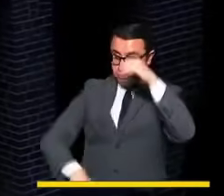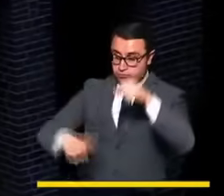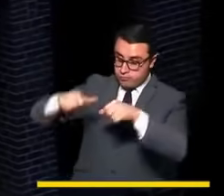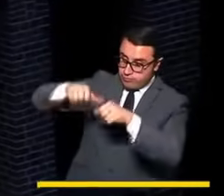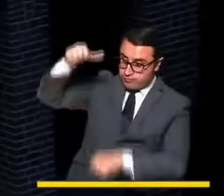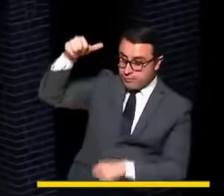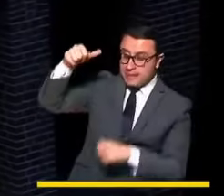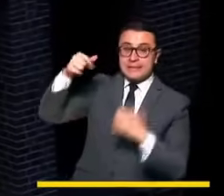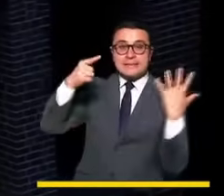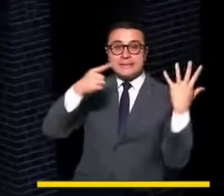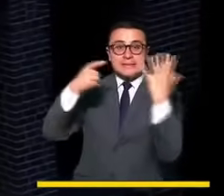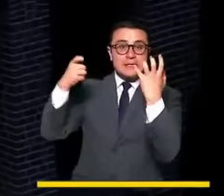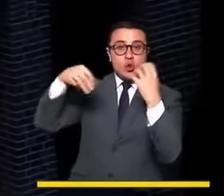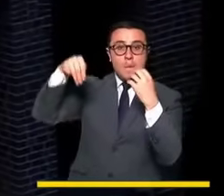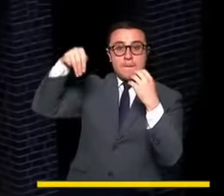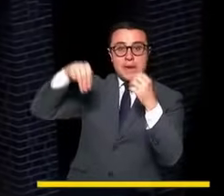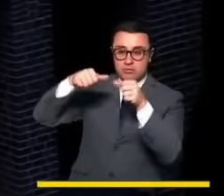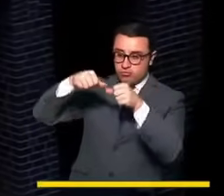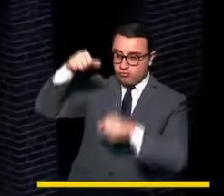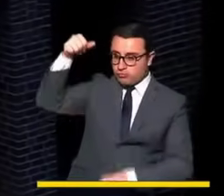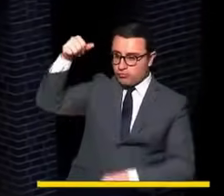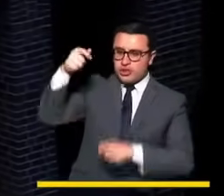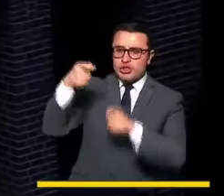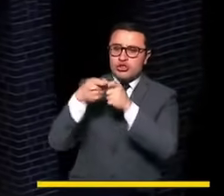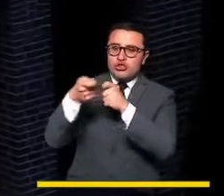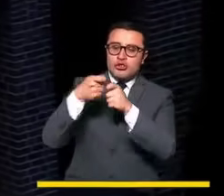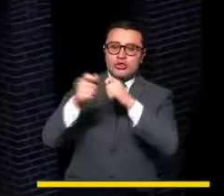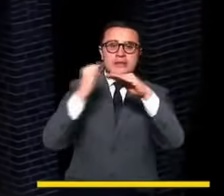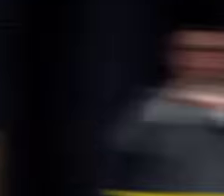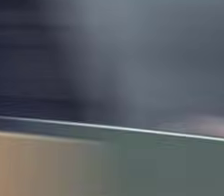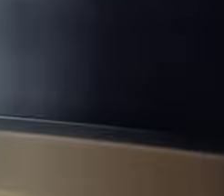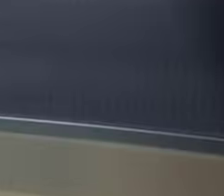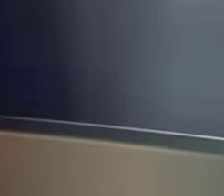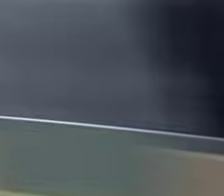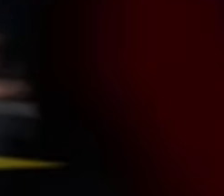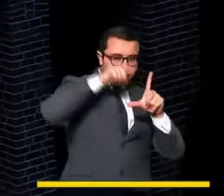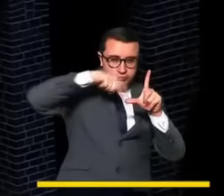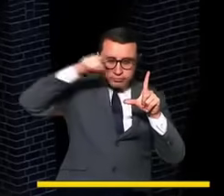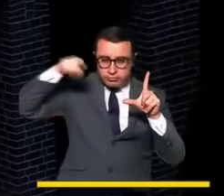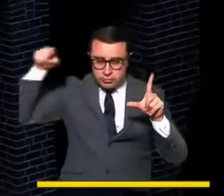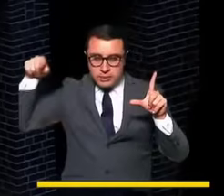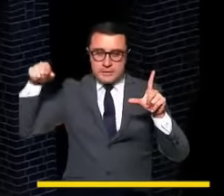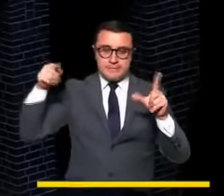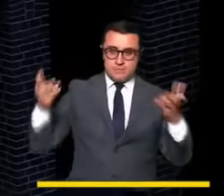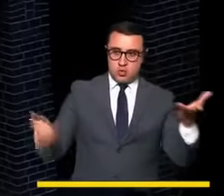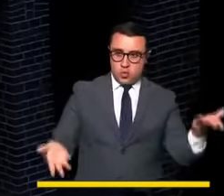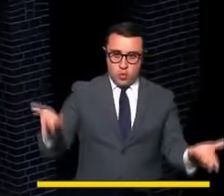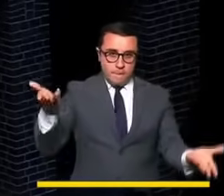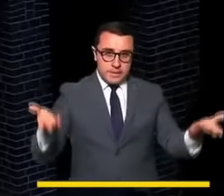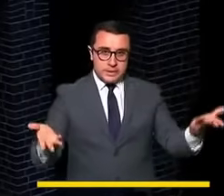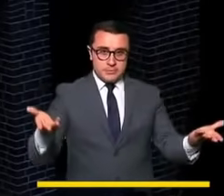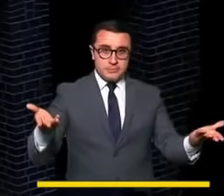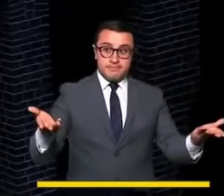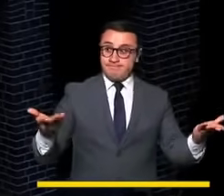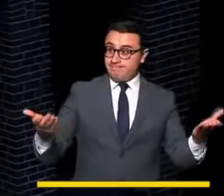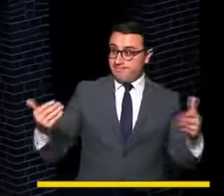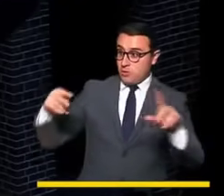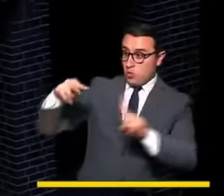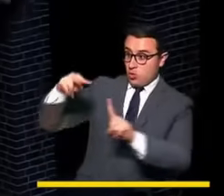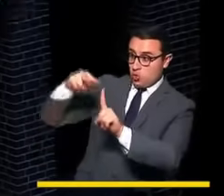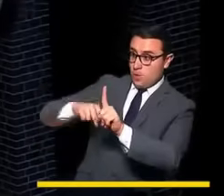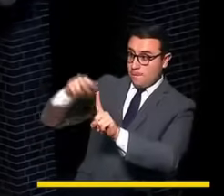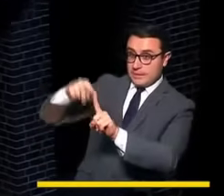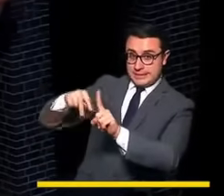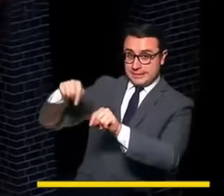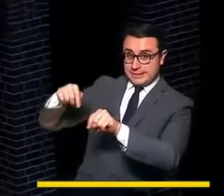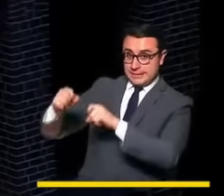metros junto a la isla, eso está junto a las islas del Rosario. Comparando estos dos meses con